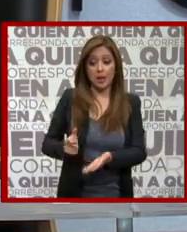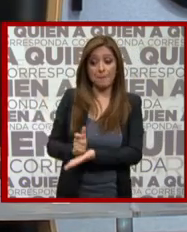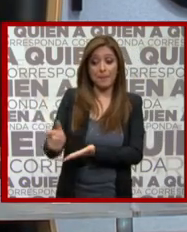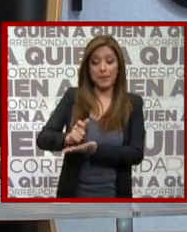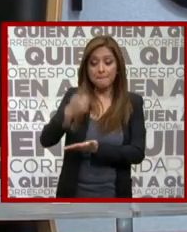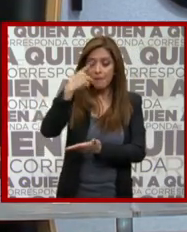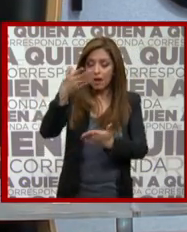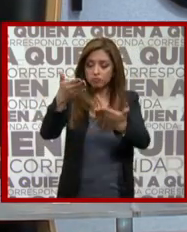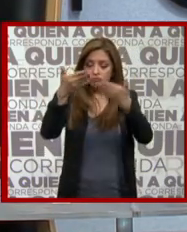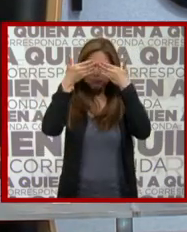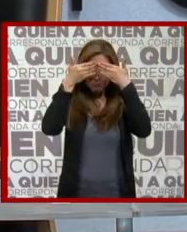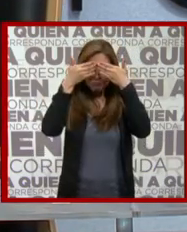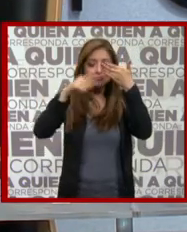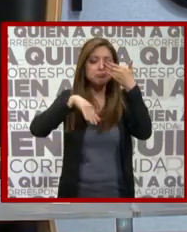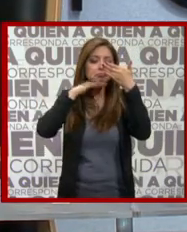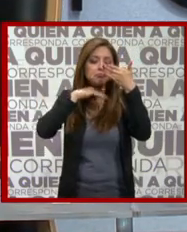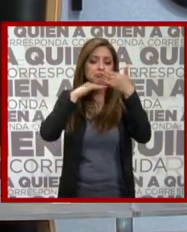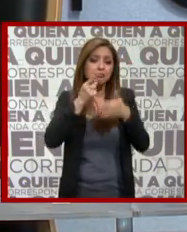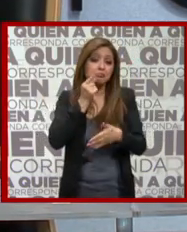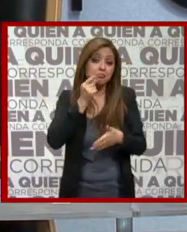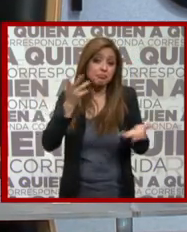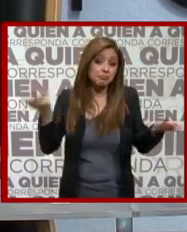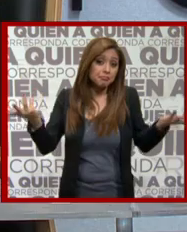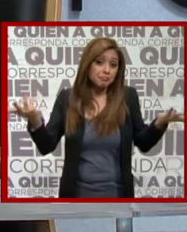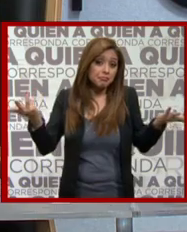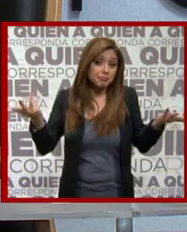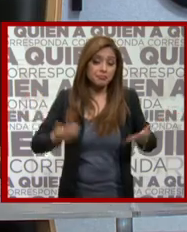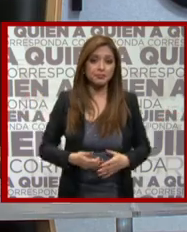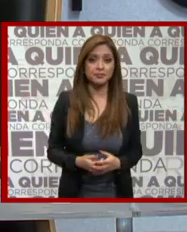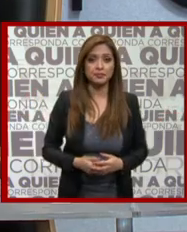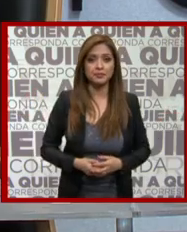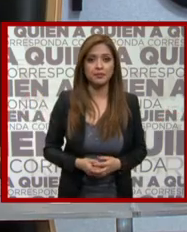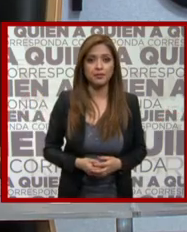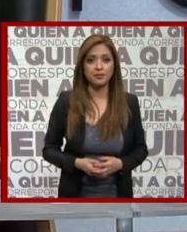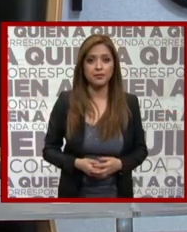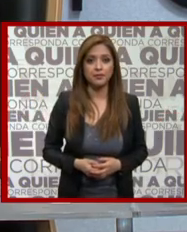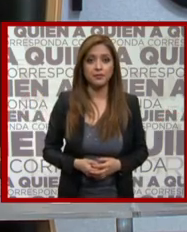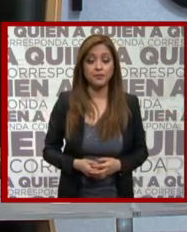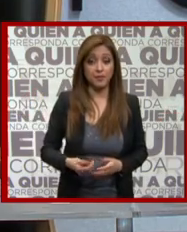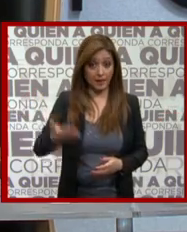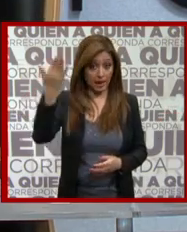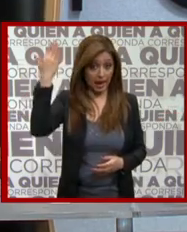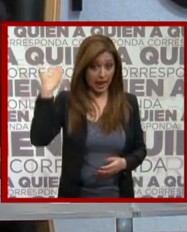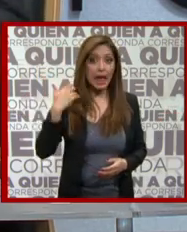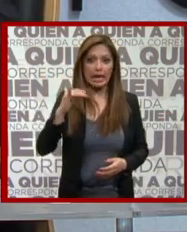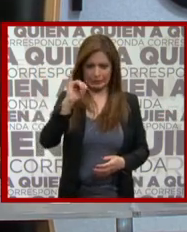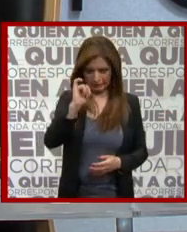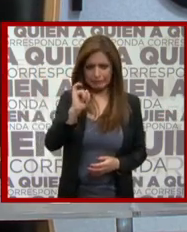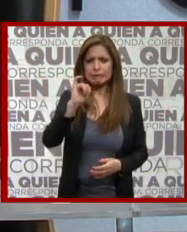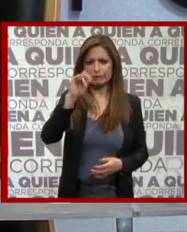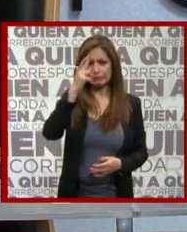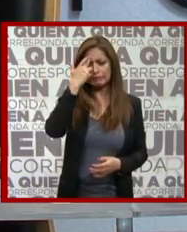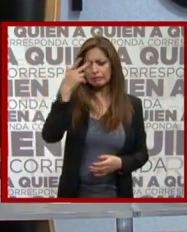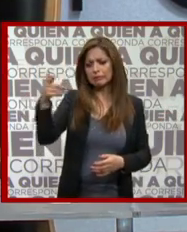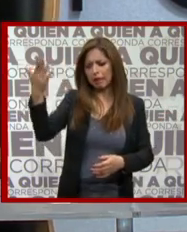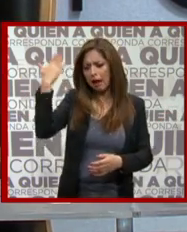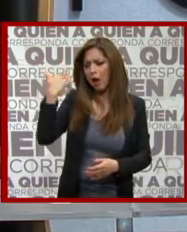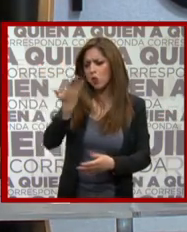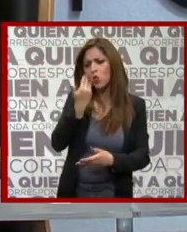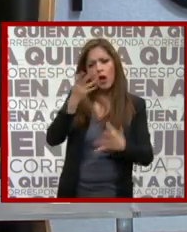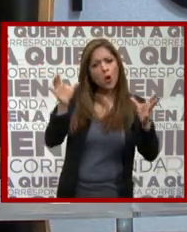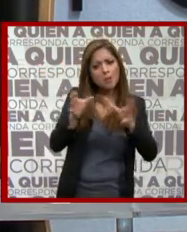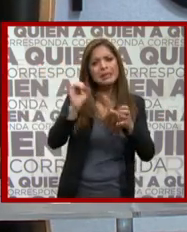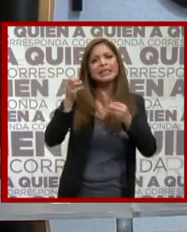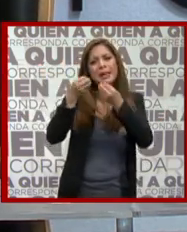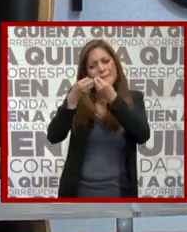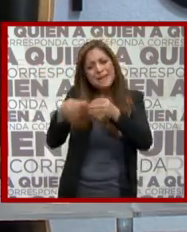viera. Sí, ya no se pierden. Le juro que antiguamente a lo mejor sí se perdían de buena fe. Una papelería